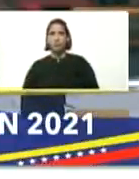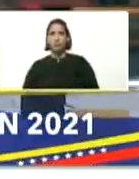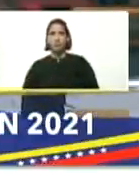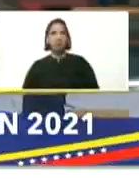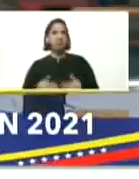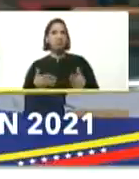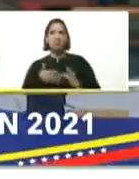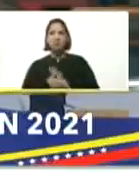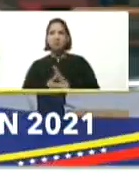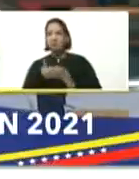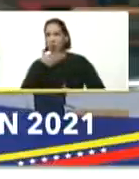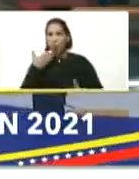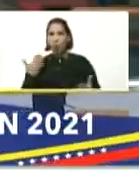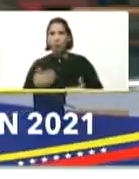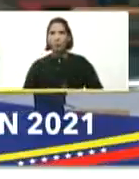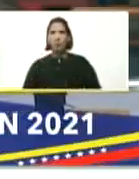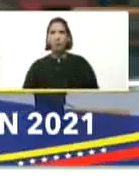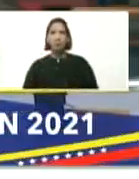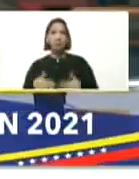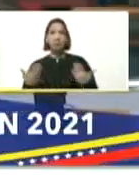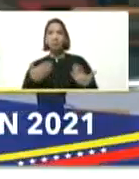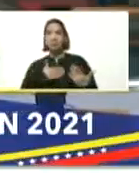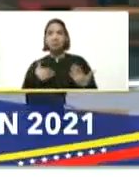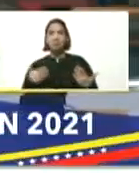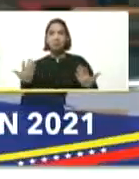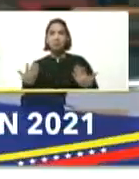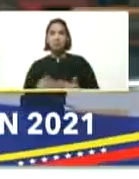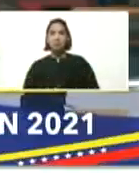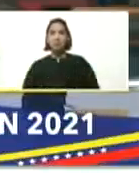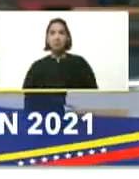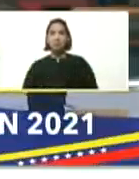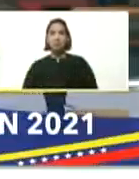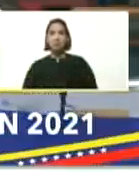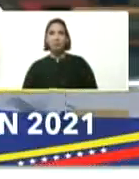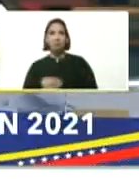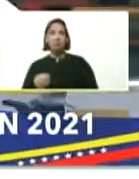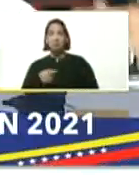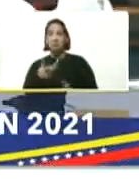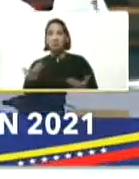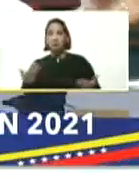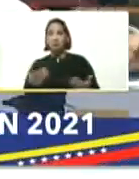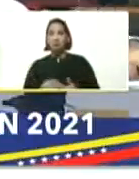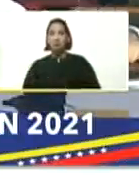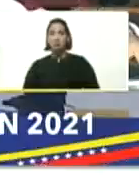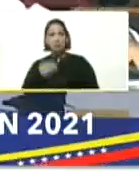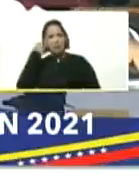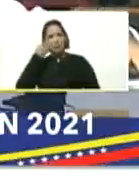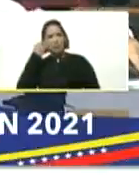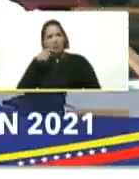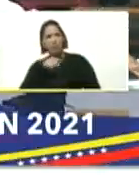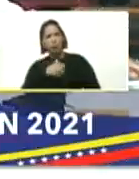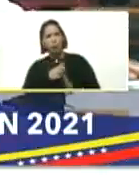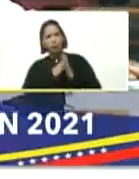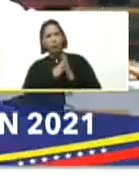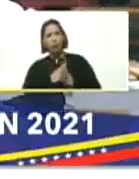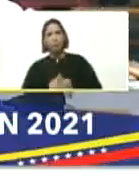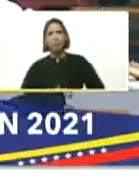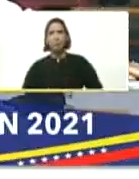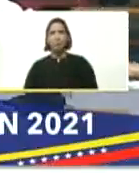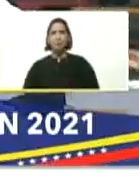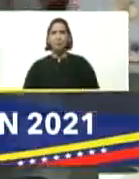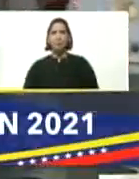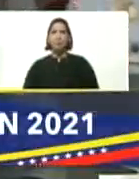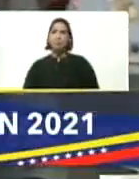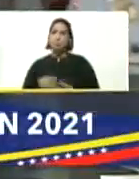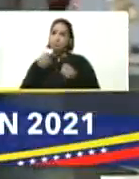mejor? ¿Qué queremos? ¿Qué quieres tú? Raúl, ¿qué piensas tú, Raúl? Por favor.